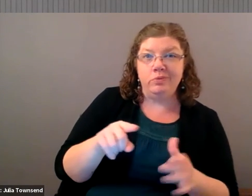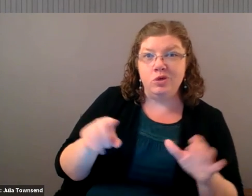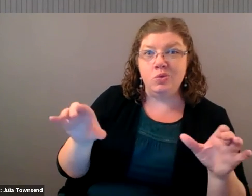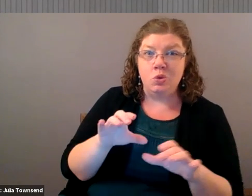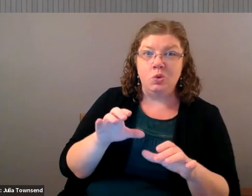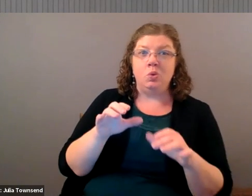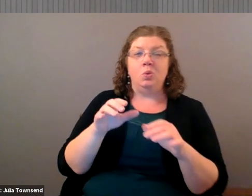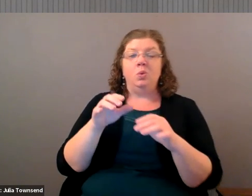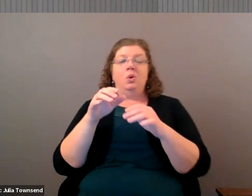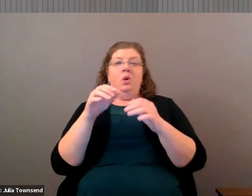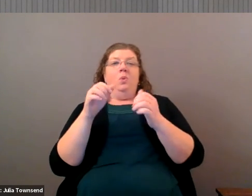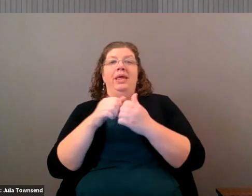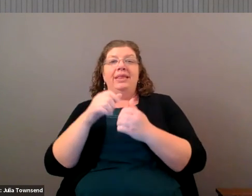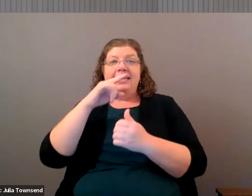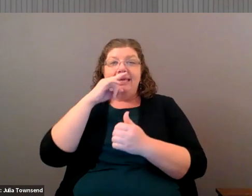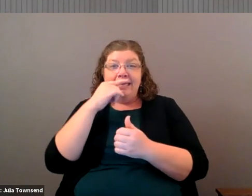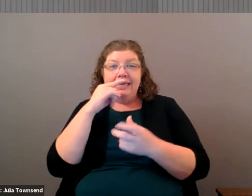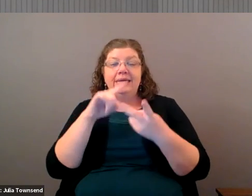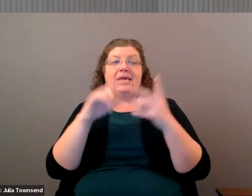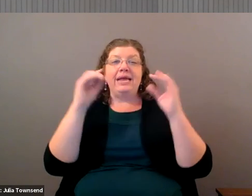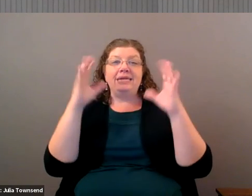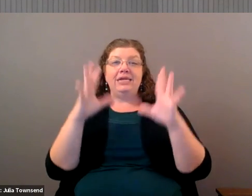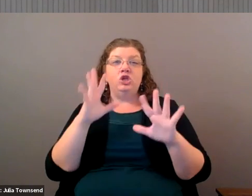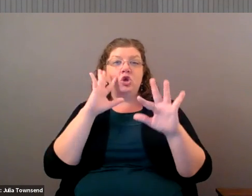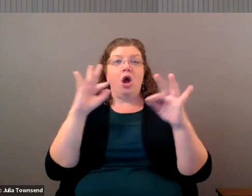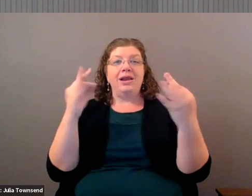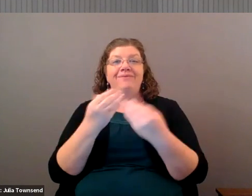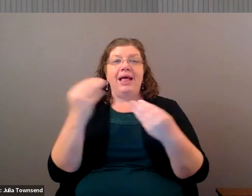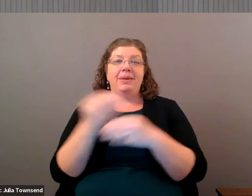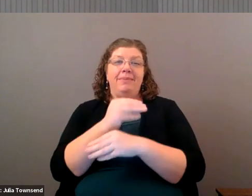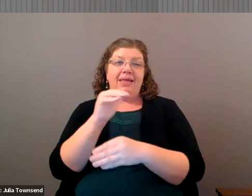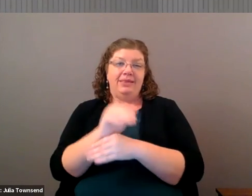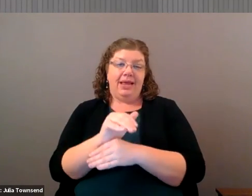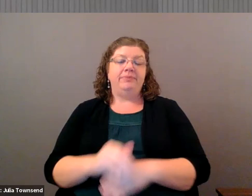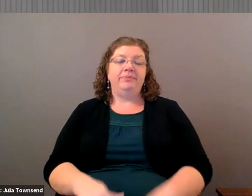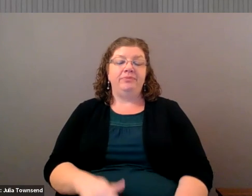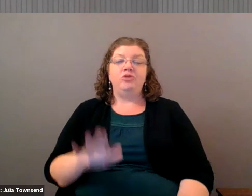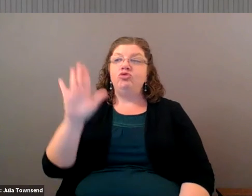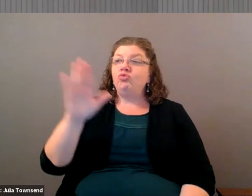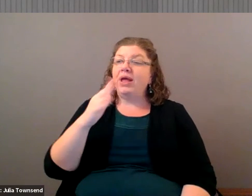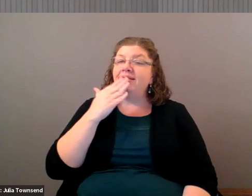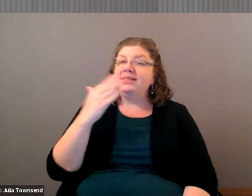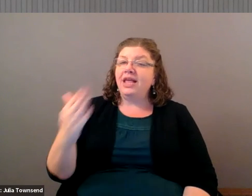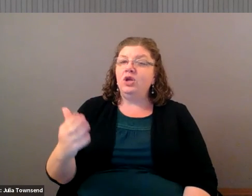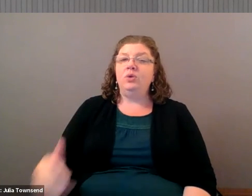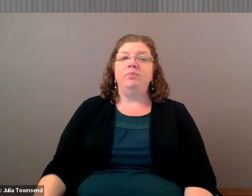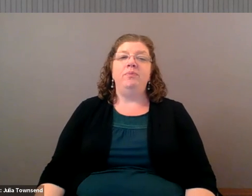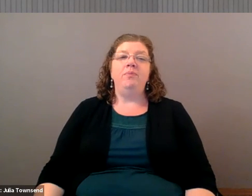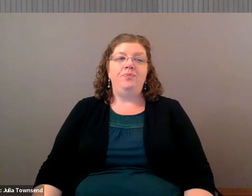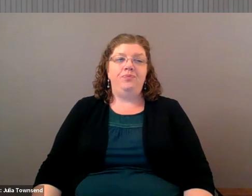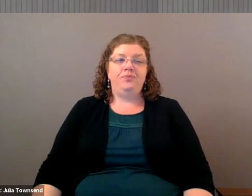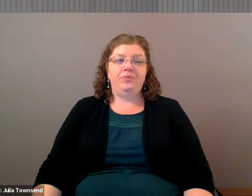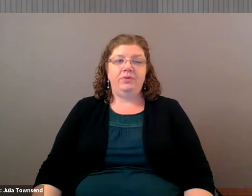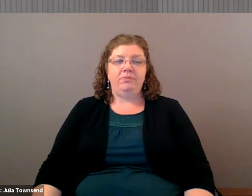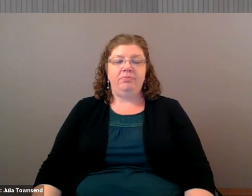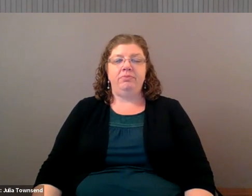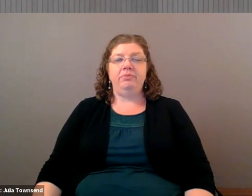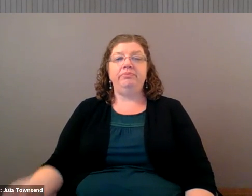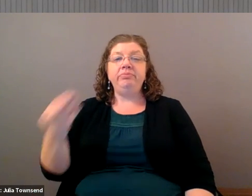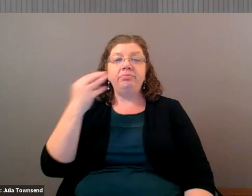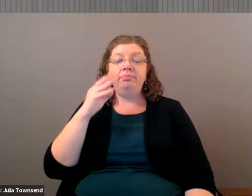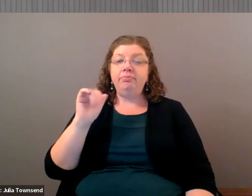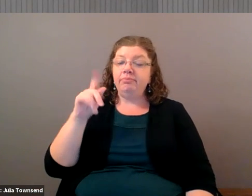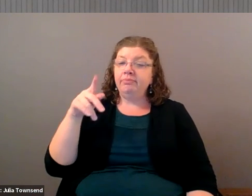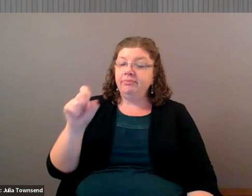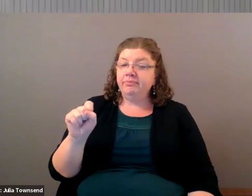hacerlo con los niños y con los maestros durante una noche familiar de matemáticas. Señora Capps,